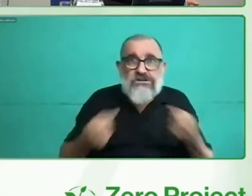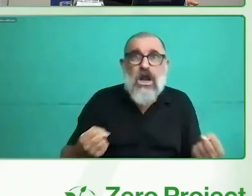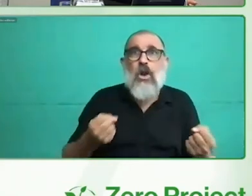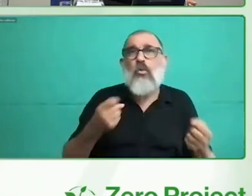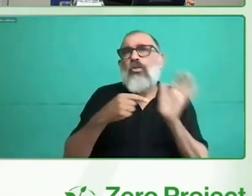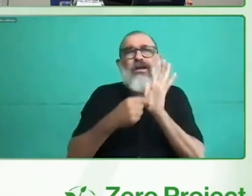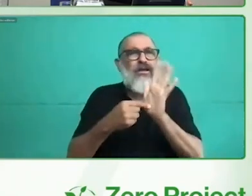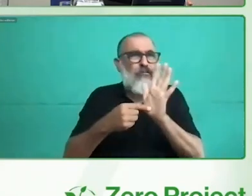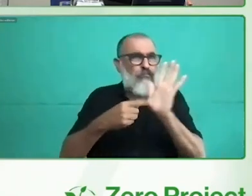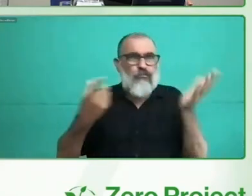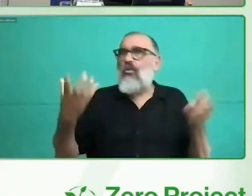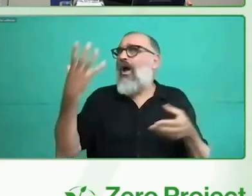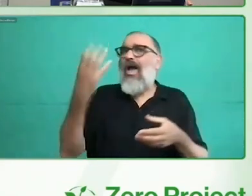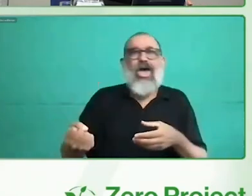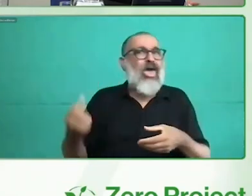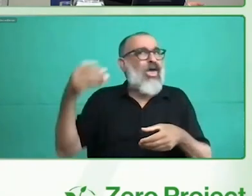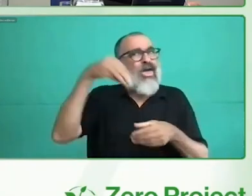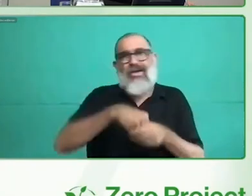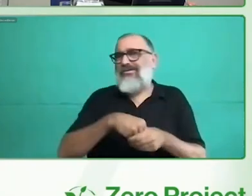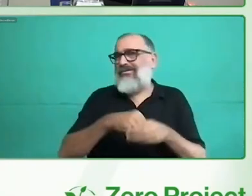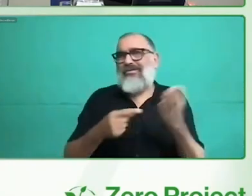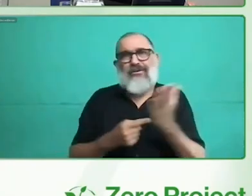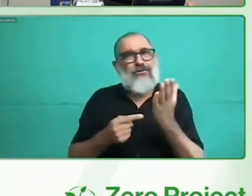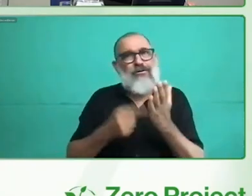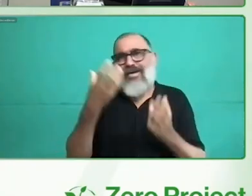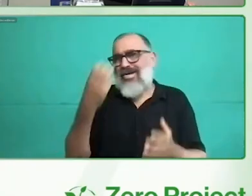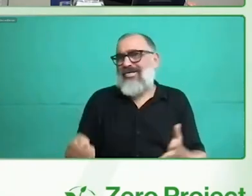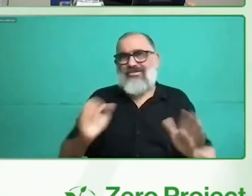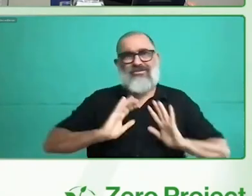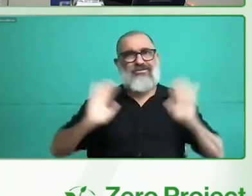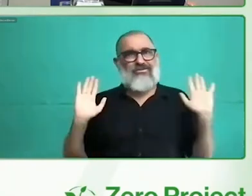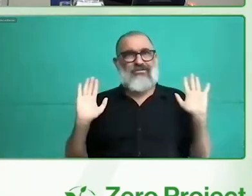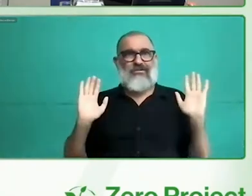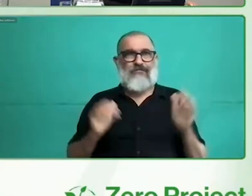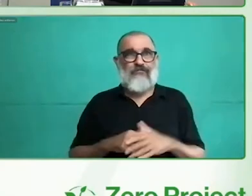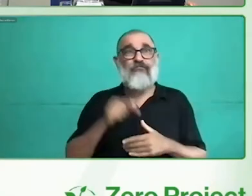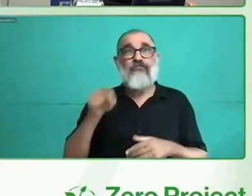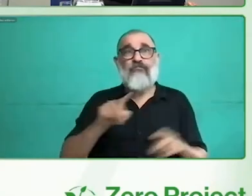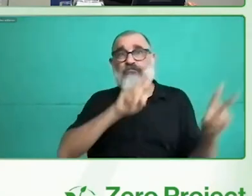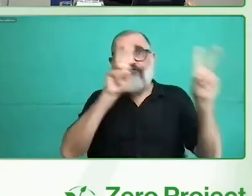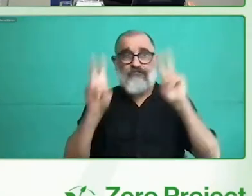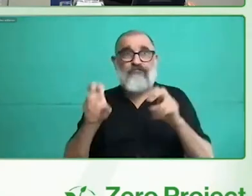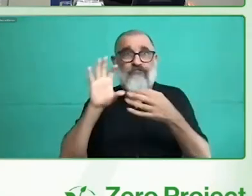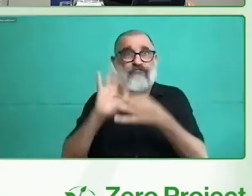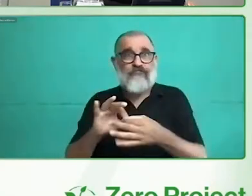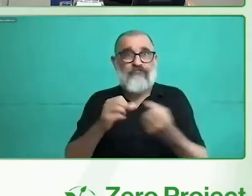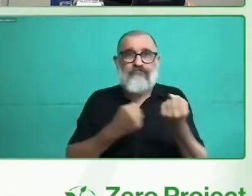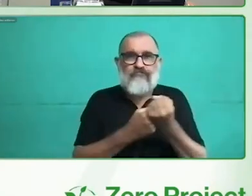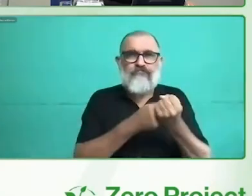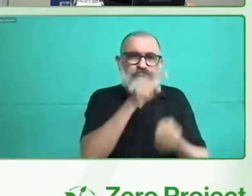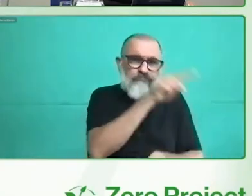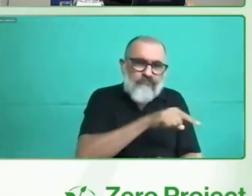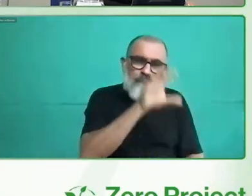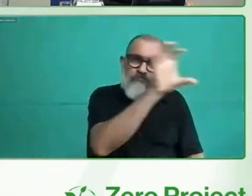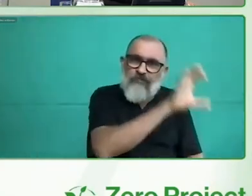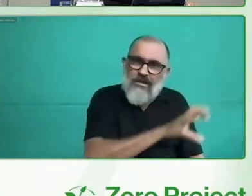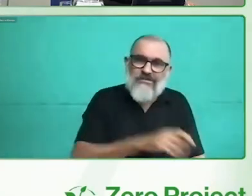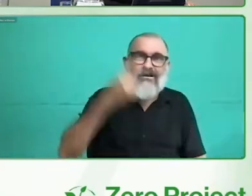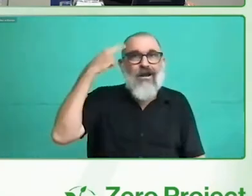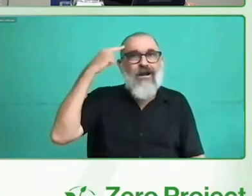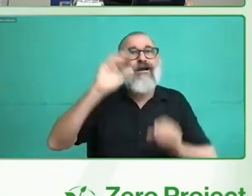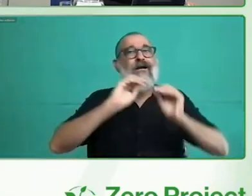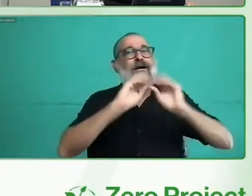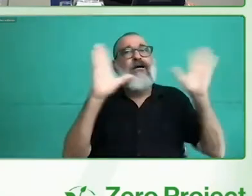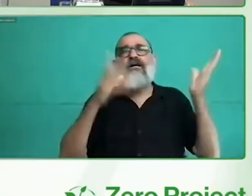proyecto que cumple la OIT en apoyo en estos países, y les está plasmado ahí en la presentación